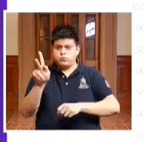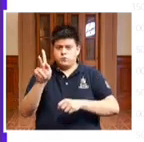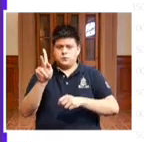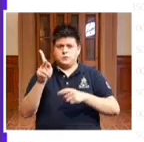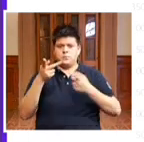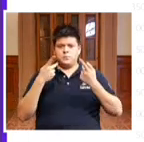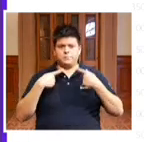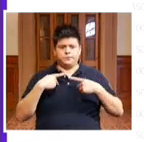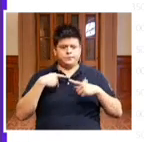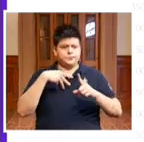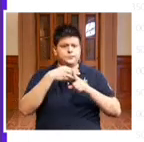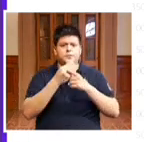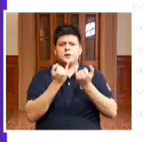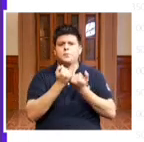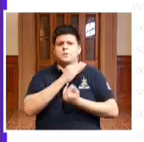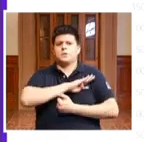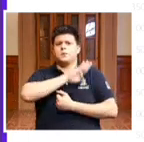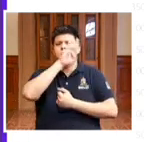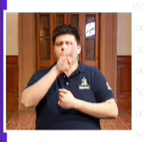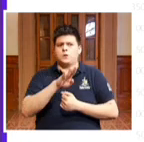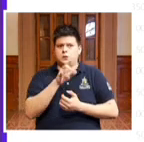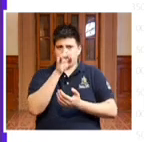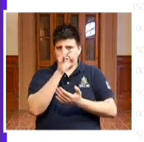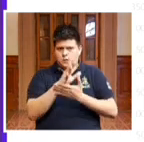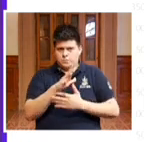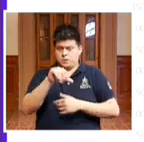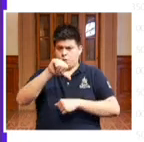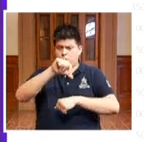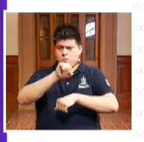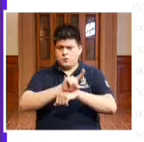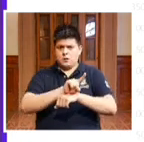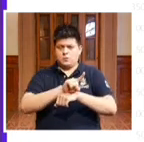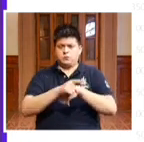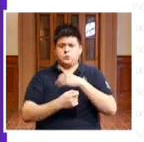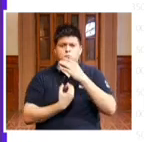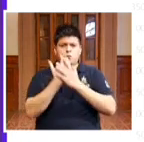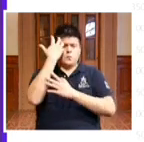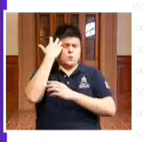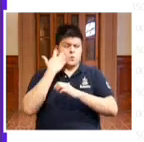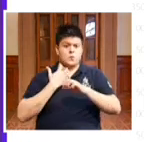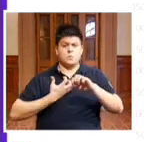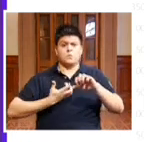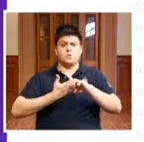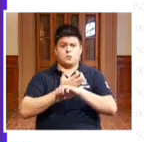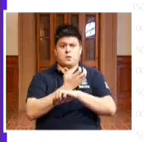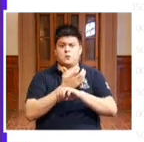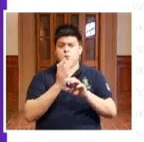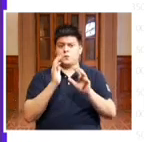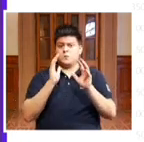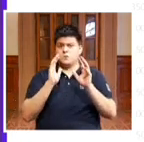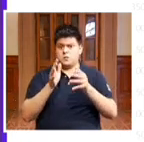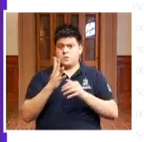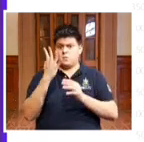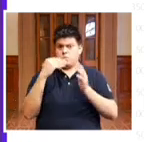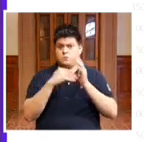de casos y defunciones, el día de hoy el Estado está llegando a